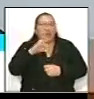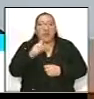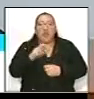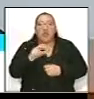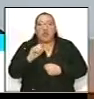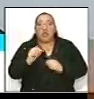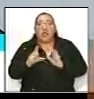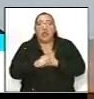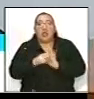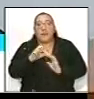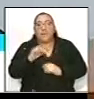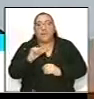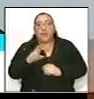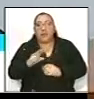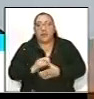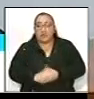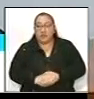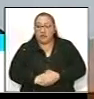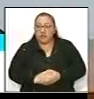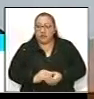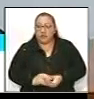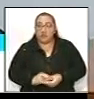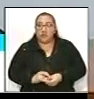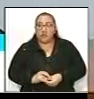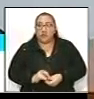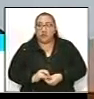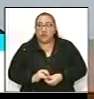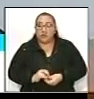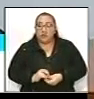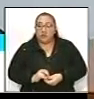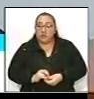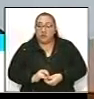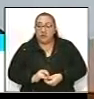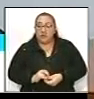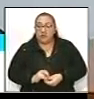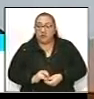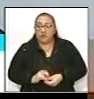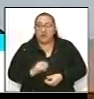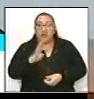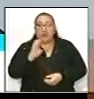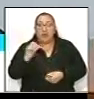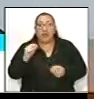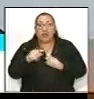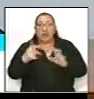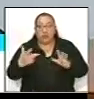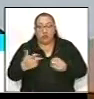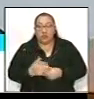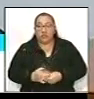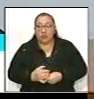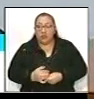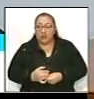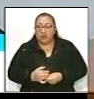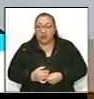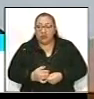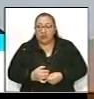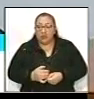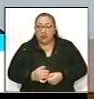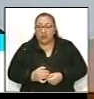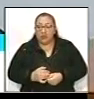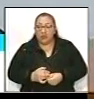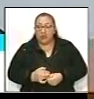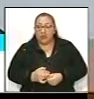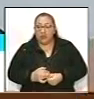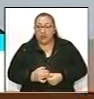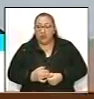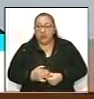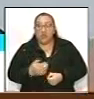ley del PIR. Y también hay que corregir la base legal de beca 18, porque legalmente pues te piden la nota